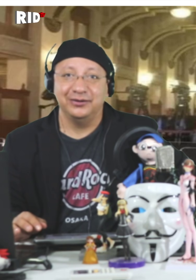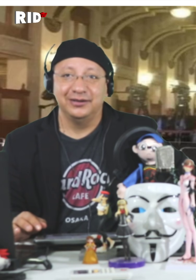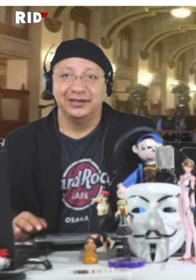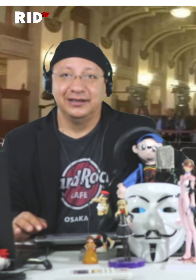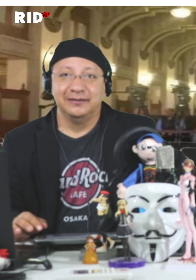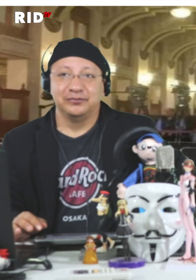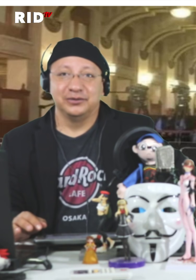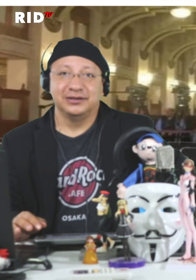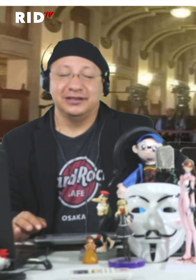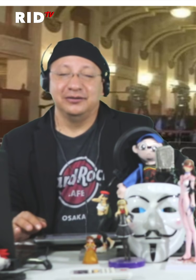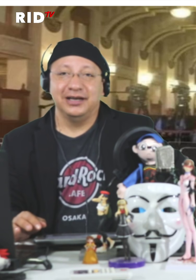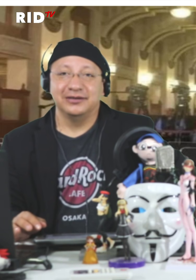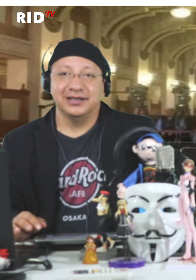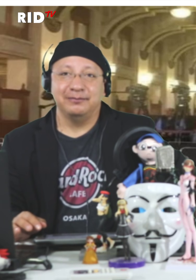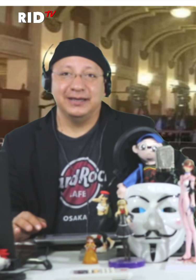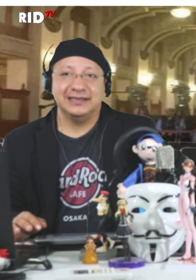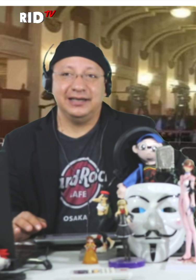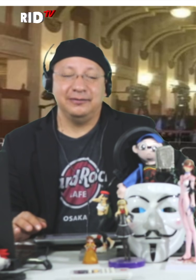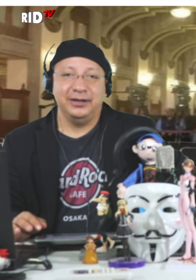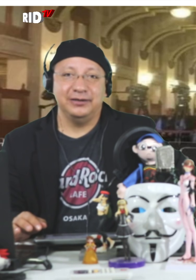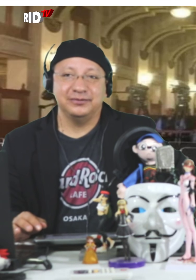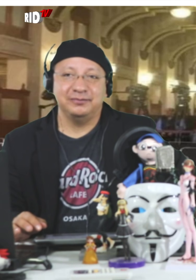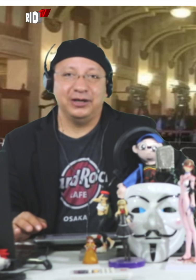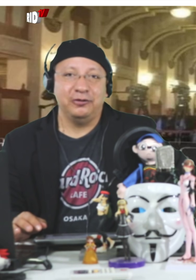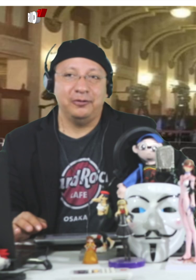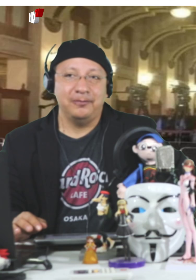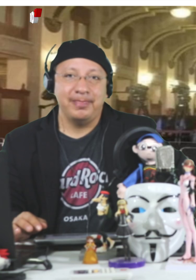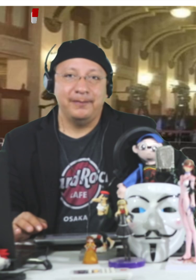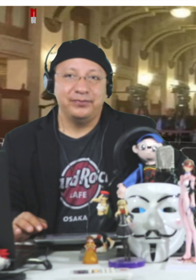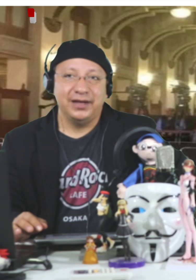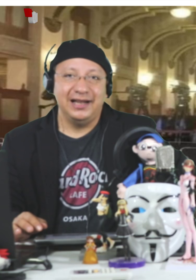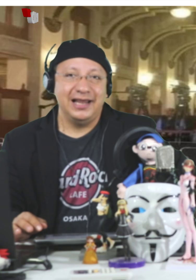aprovechó, pues nunca los dejan pasar, y bueno, pues, pero